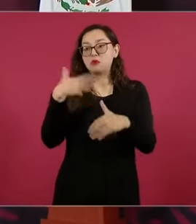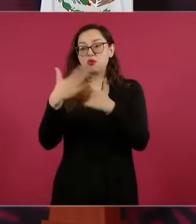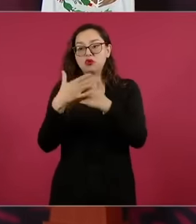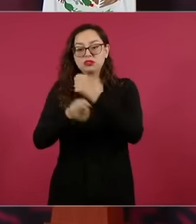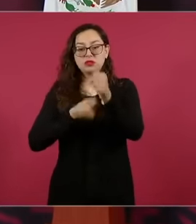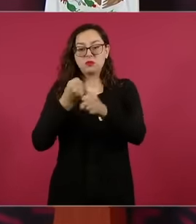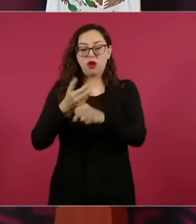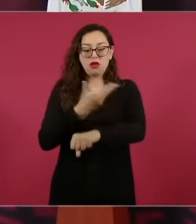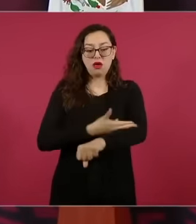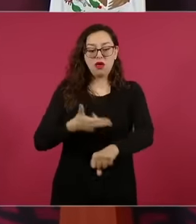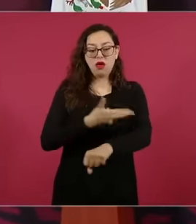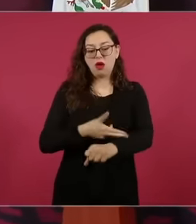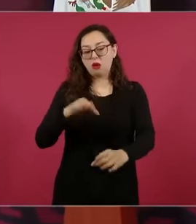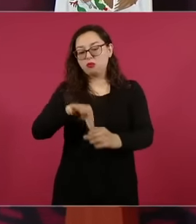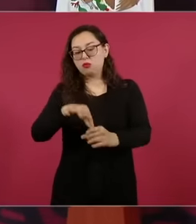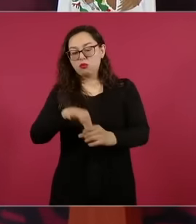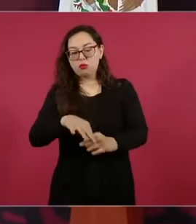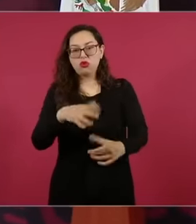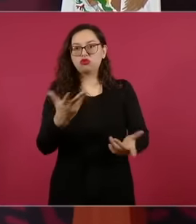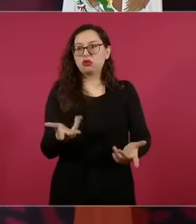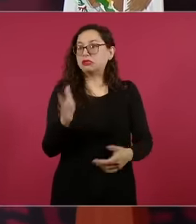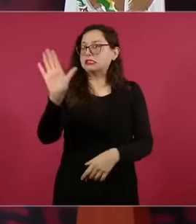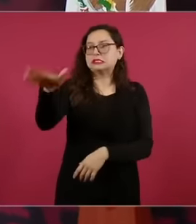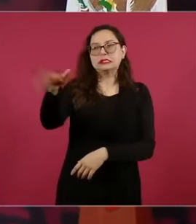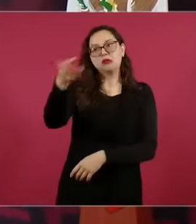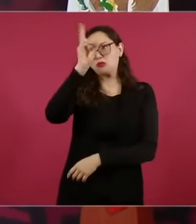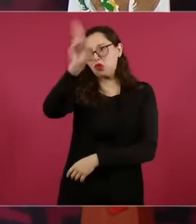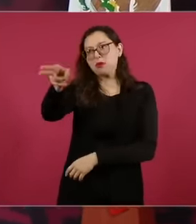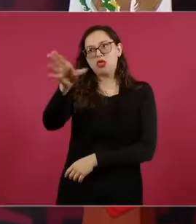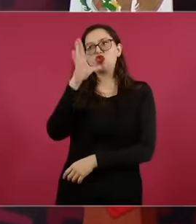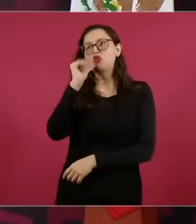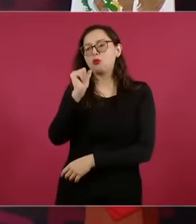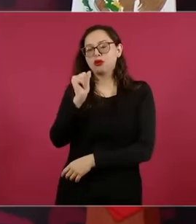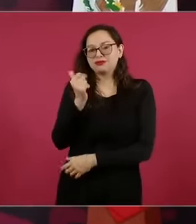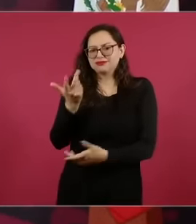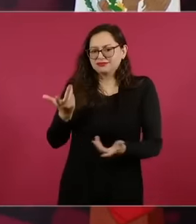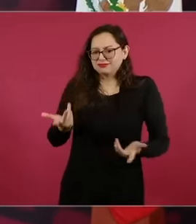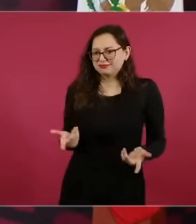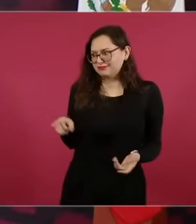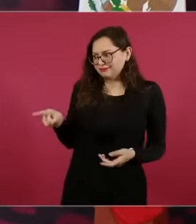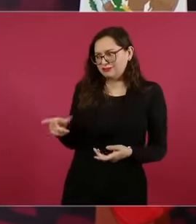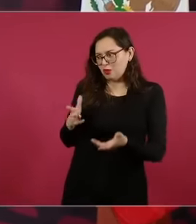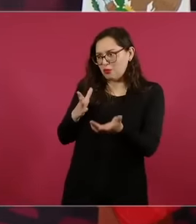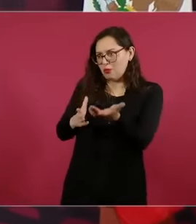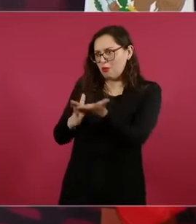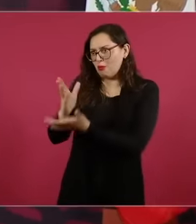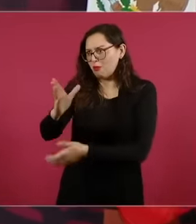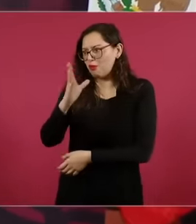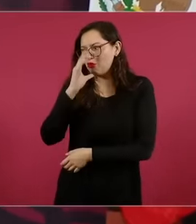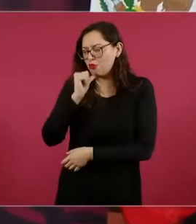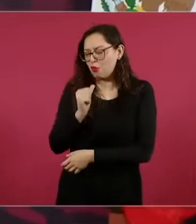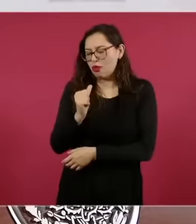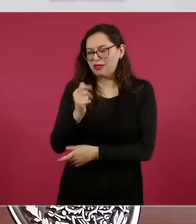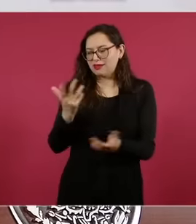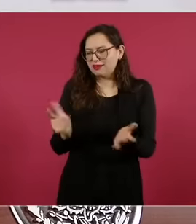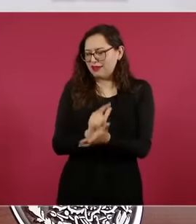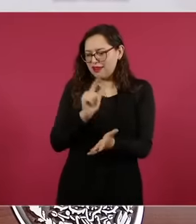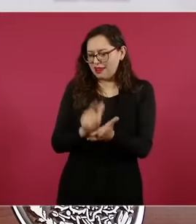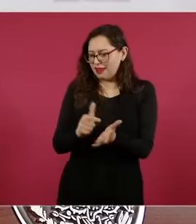no convoque elecciones. ¿Con qué fundamento?